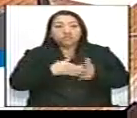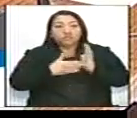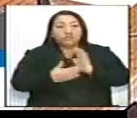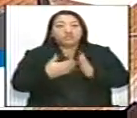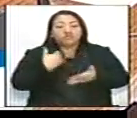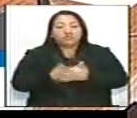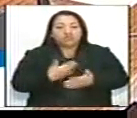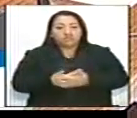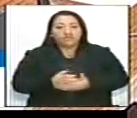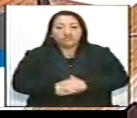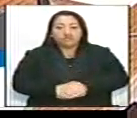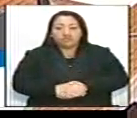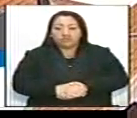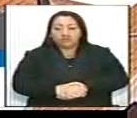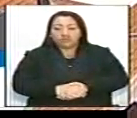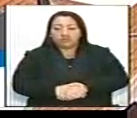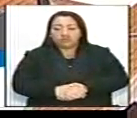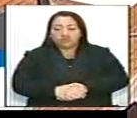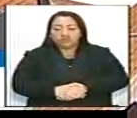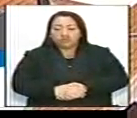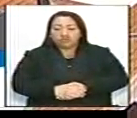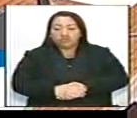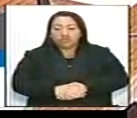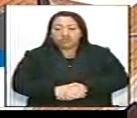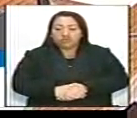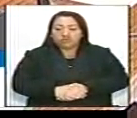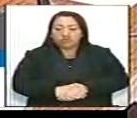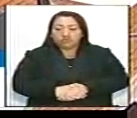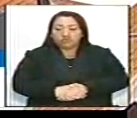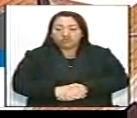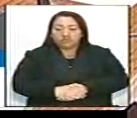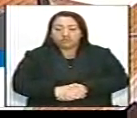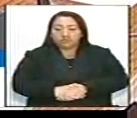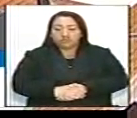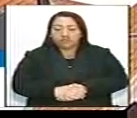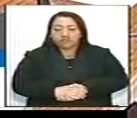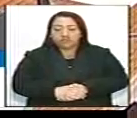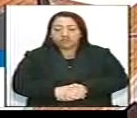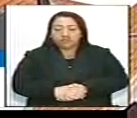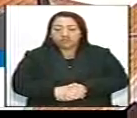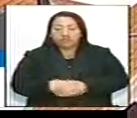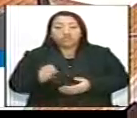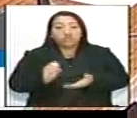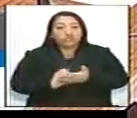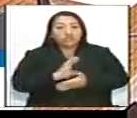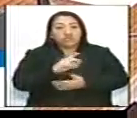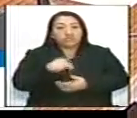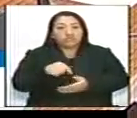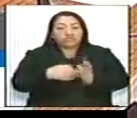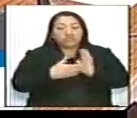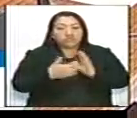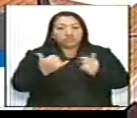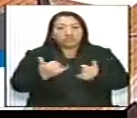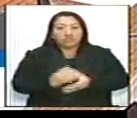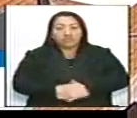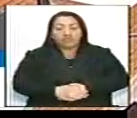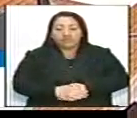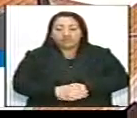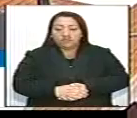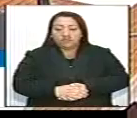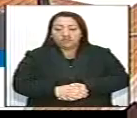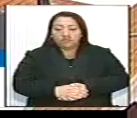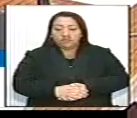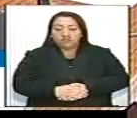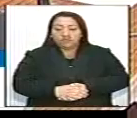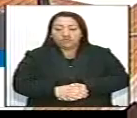La siguiente, por favor. La siguiente. Y esta lámina que presentamos a continuación es